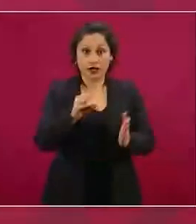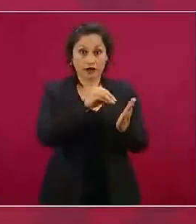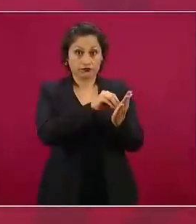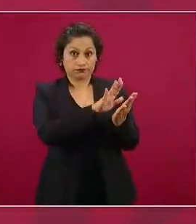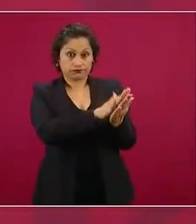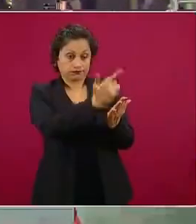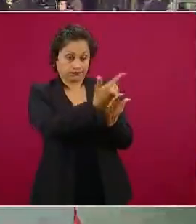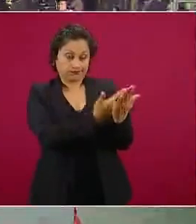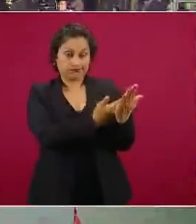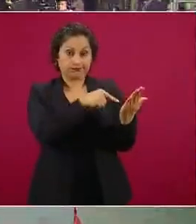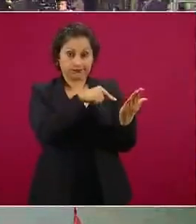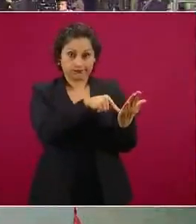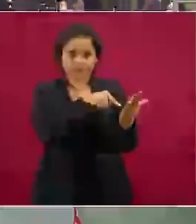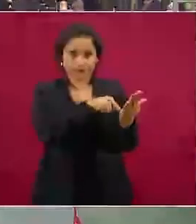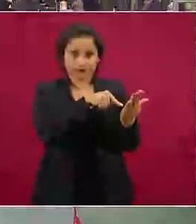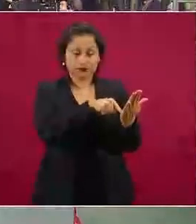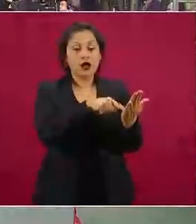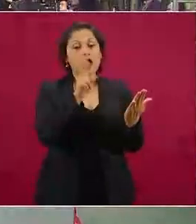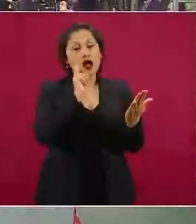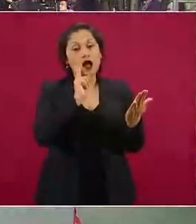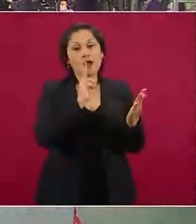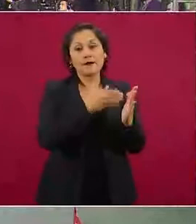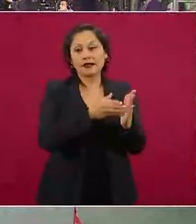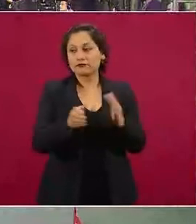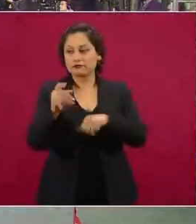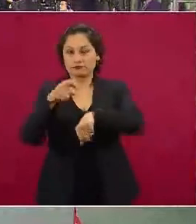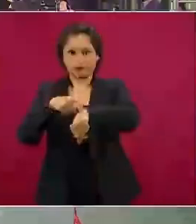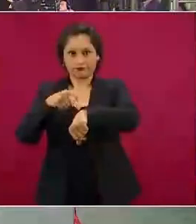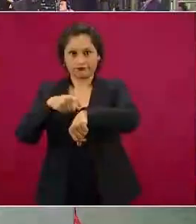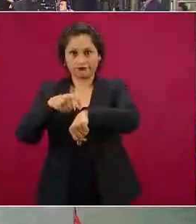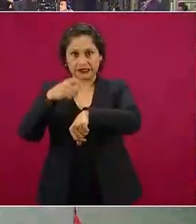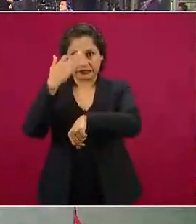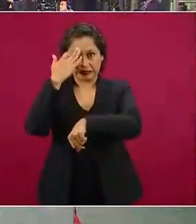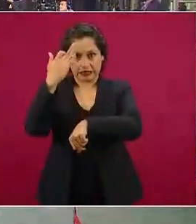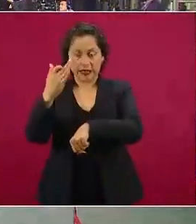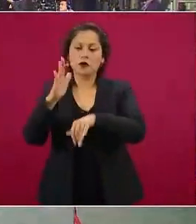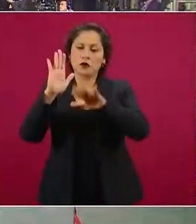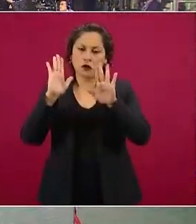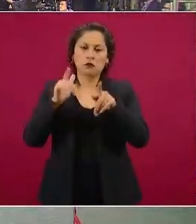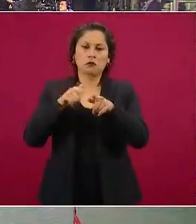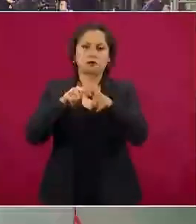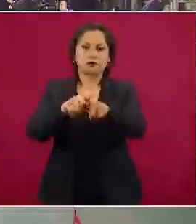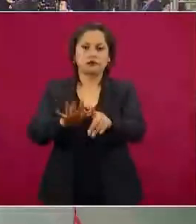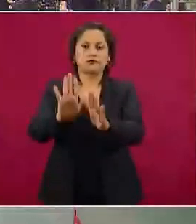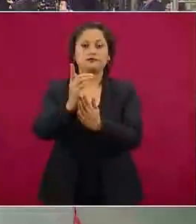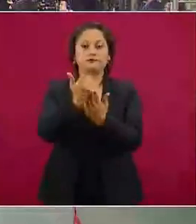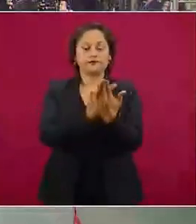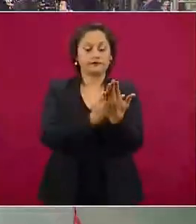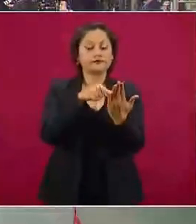y si nos alcanza el tiempo, abrimos, ¿no? Entonces,